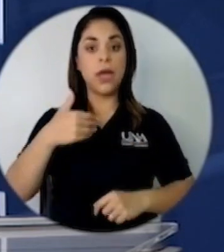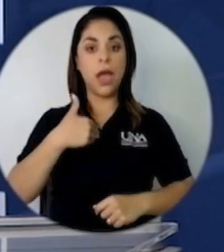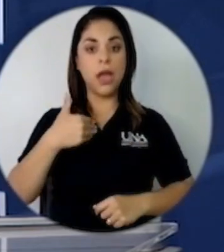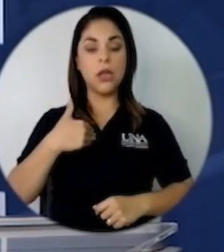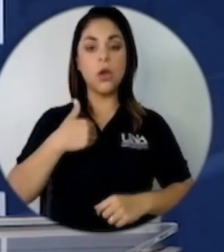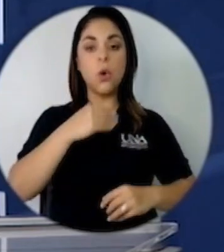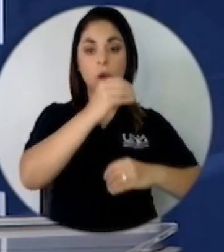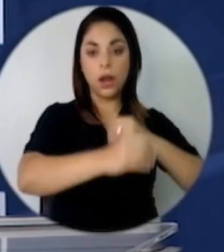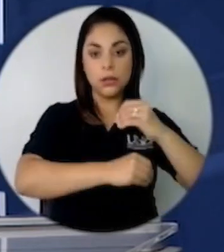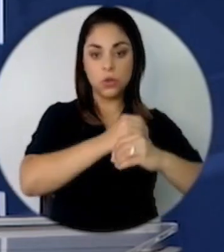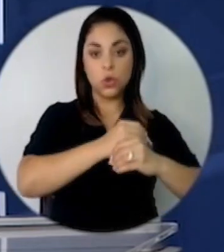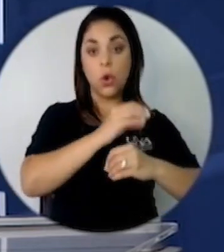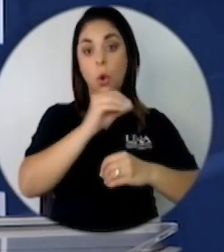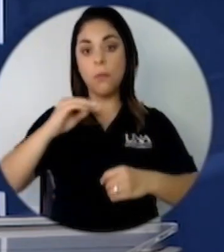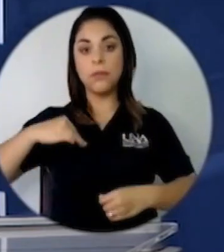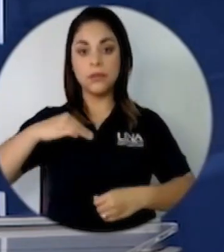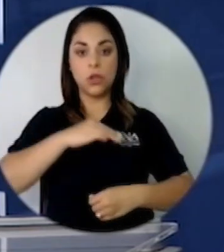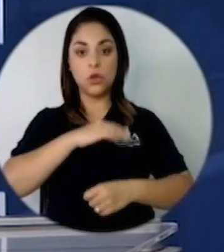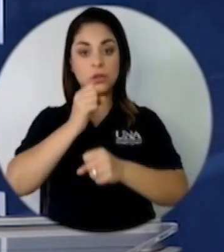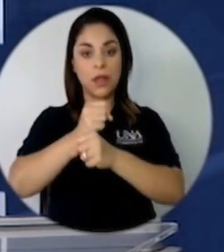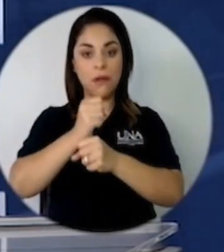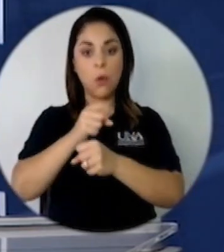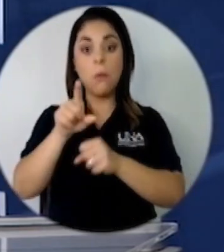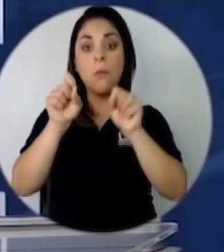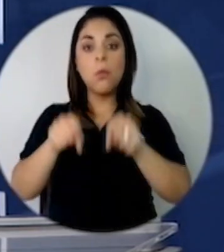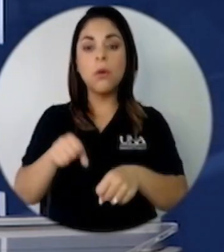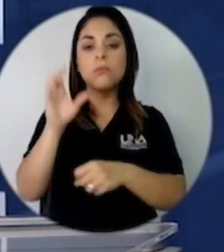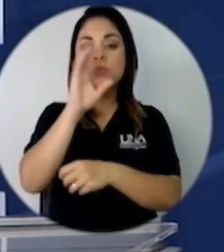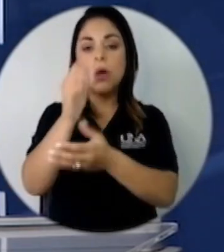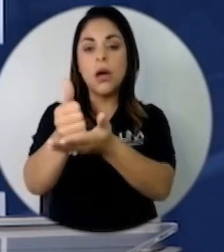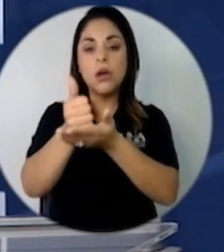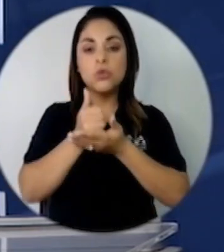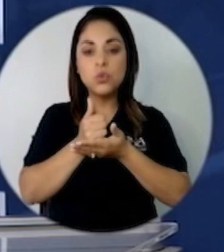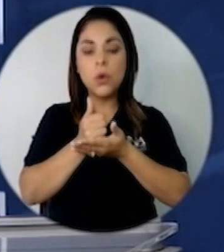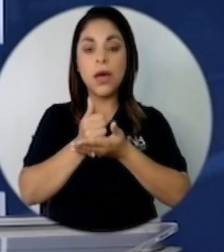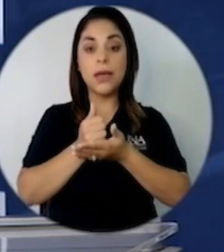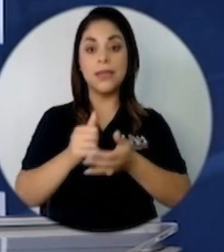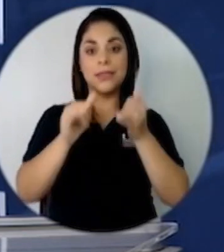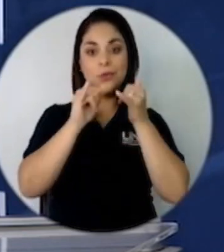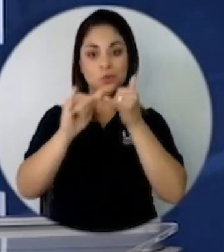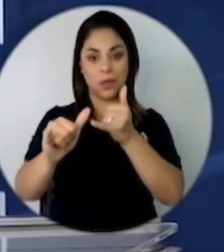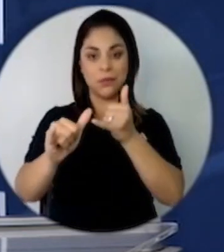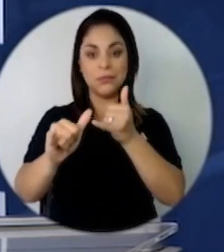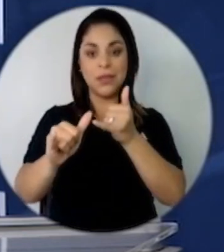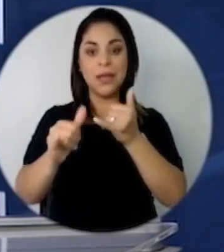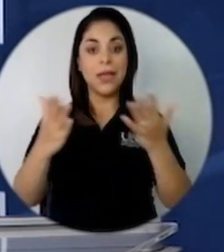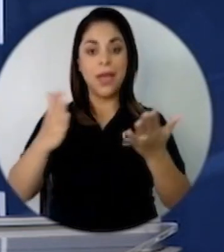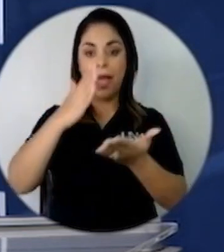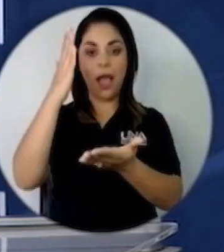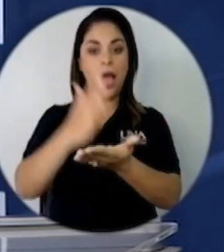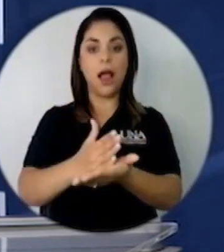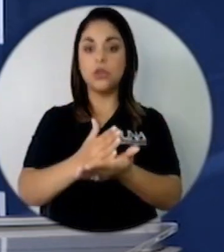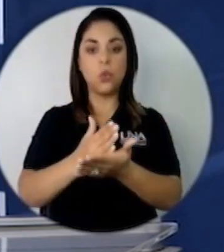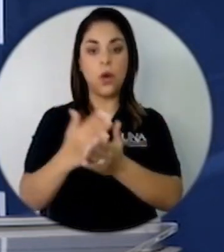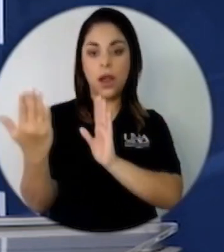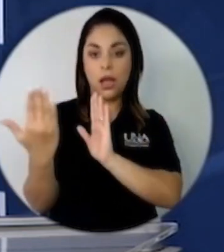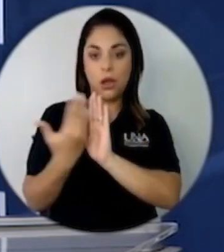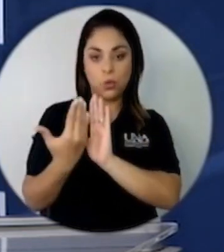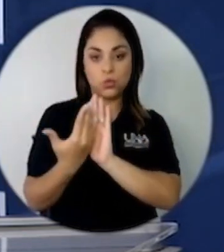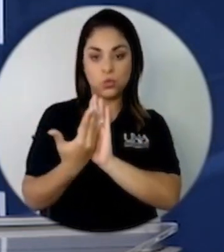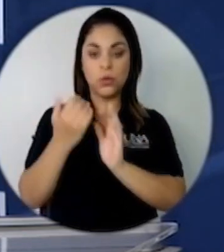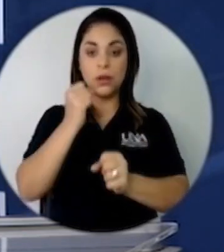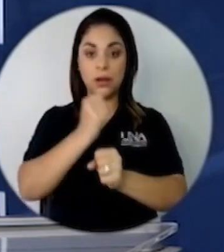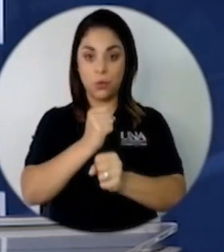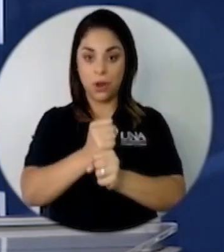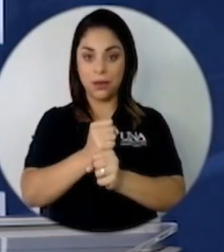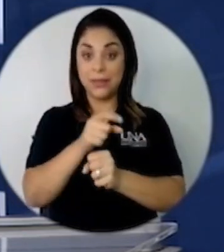organizaciones e instancias en el Ministerio de Trabajo donde usted puede asesorarse, buscar ayuda y sobre todo poner una denuncia que ponga alto al mobbing